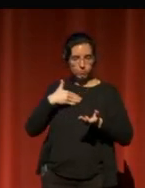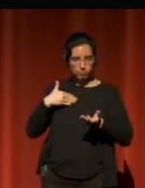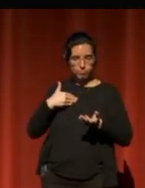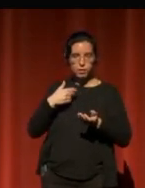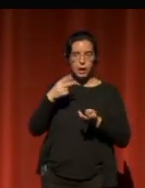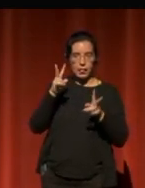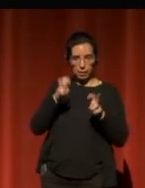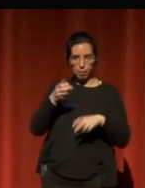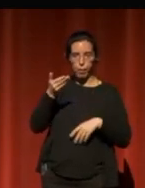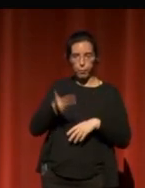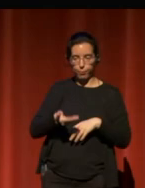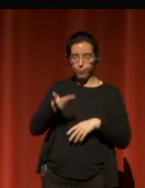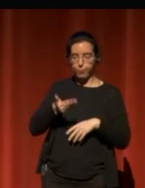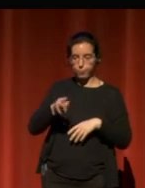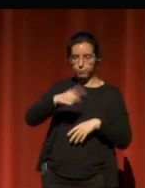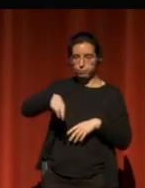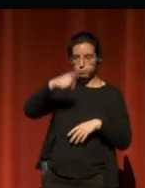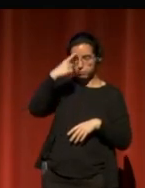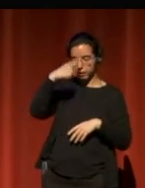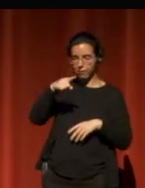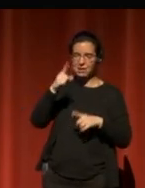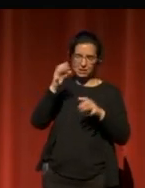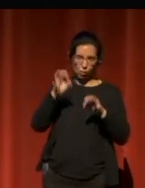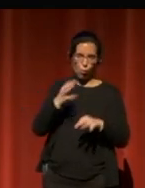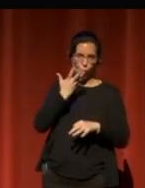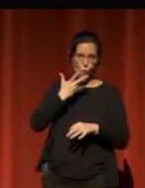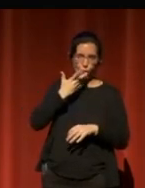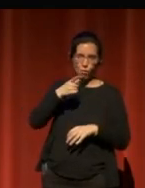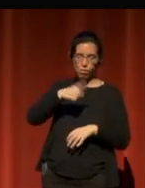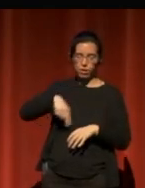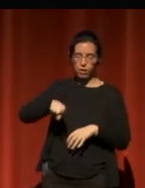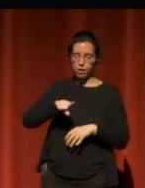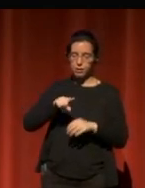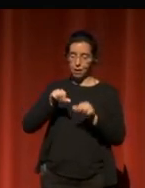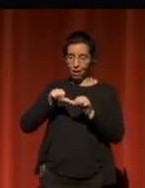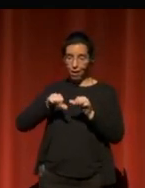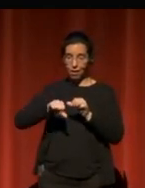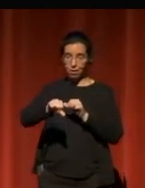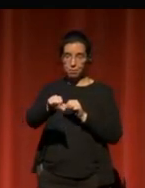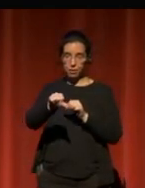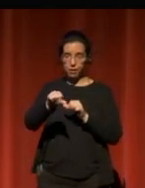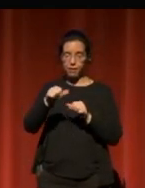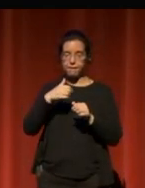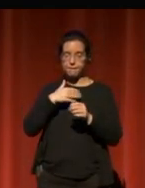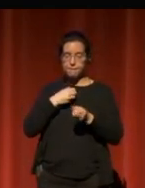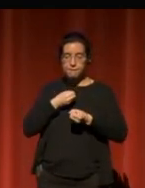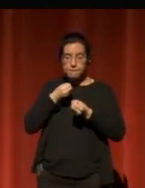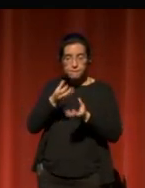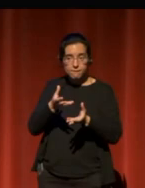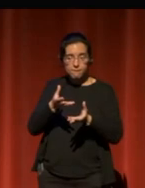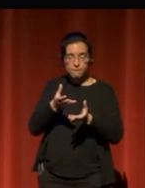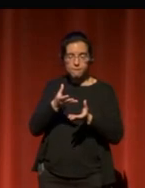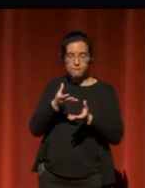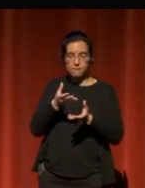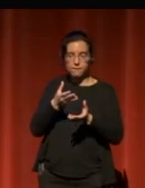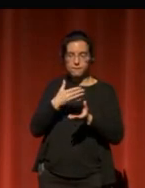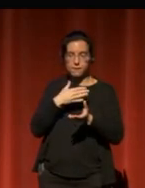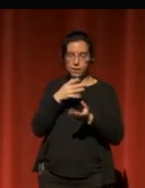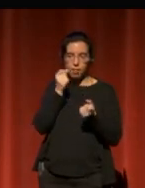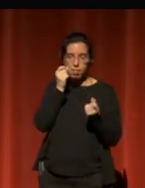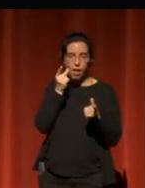elocuentes y que seguro que todos vosotros y vosotras conocéis, a partir de los cuales quiero poner de manifiesto muchas